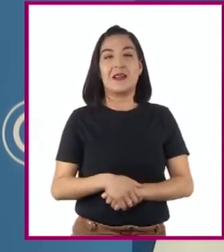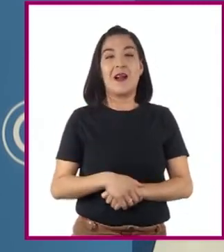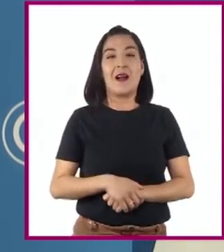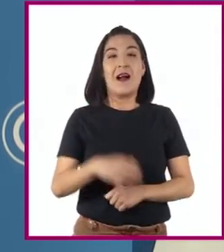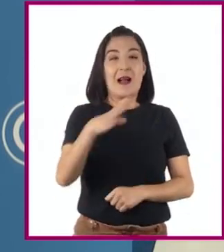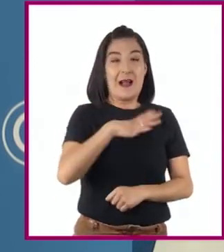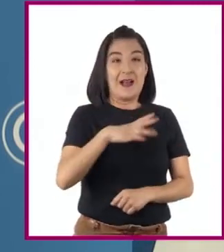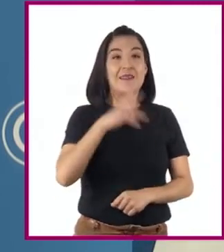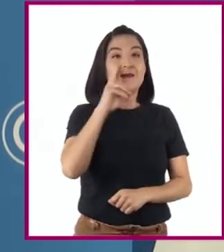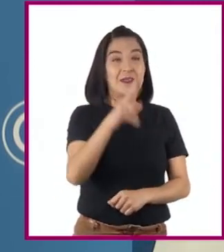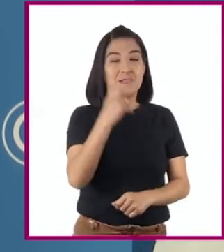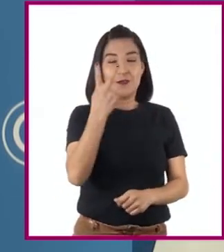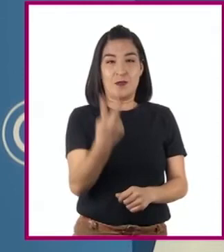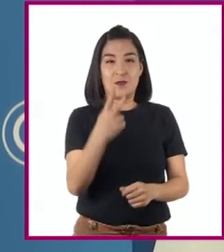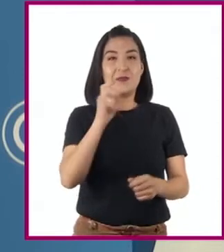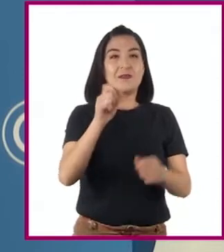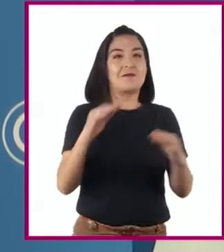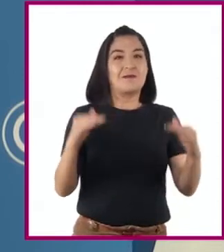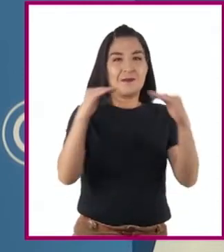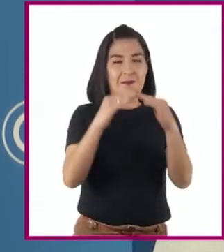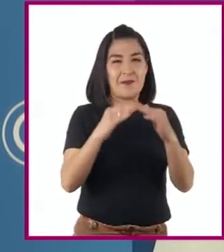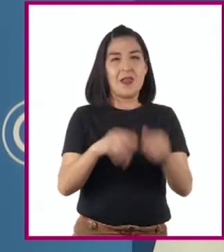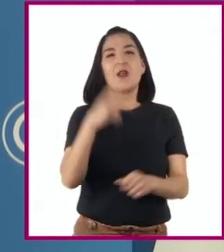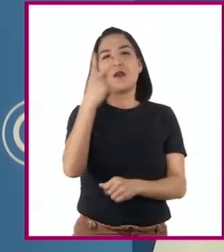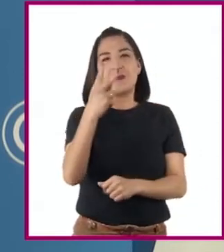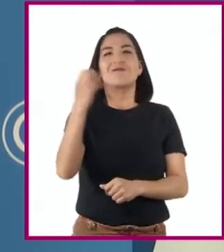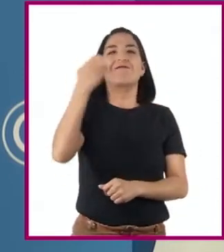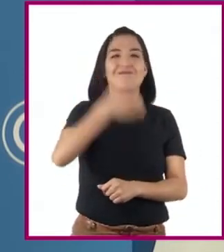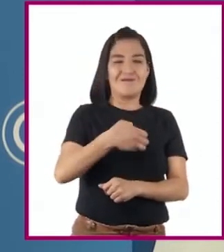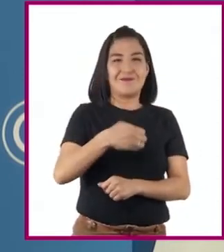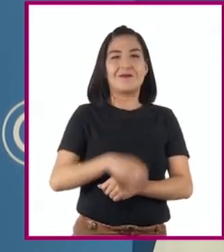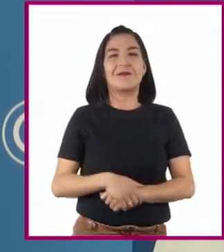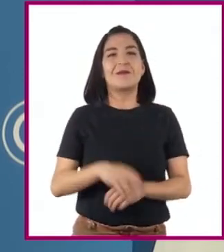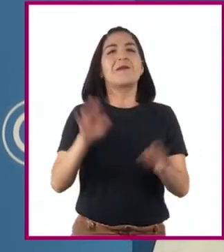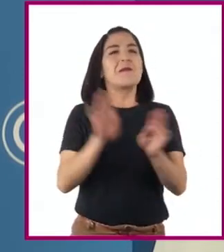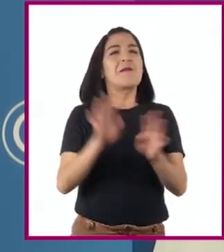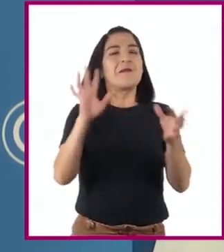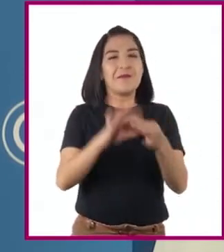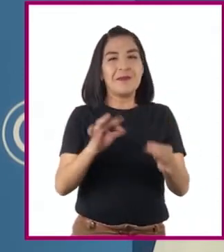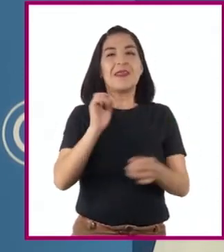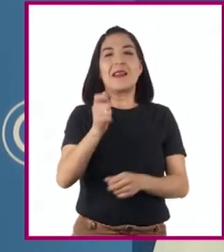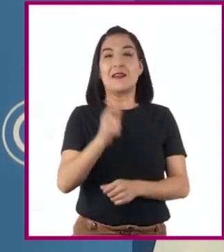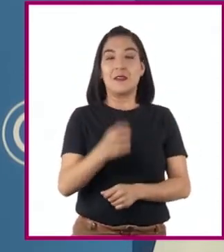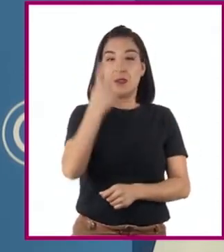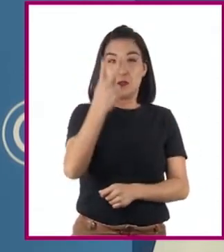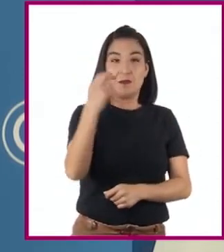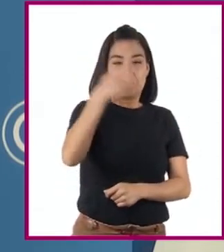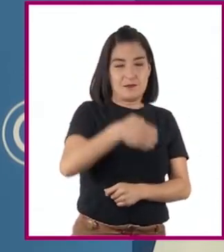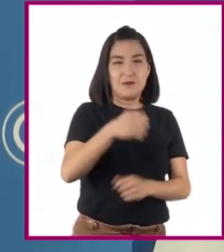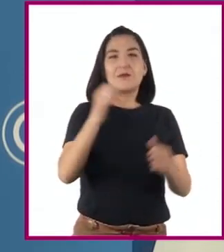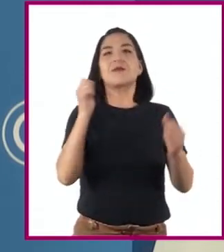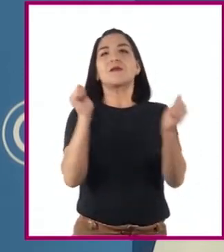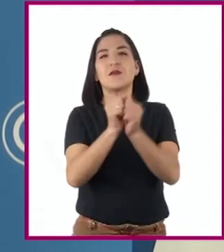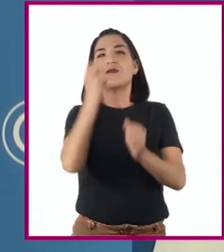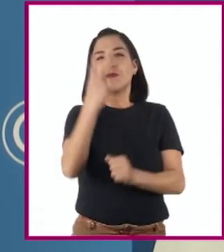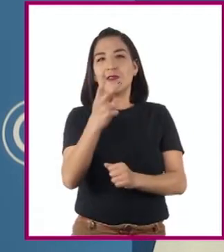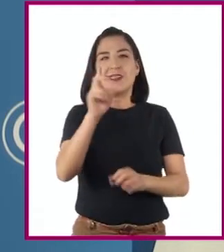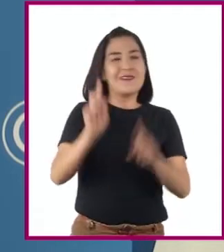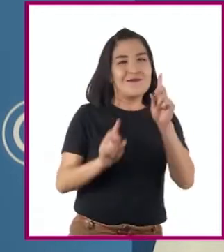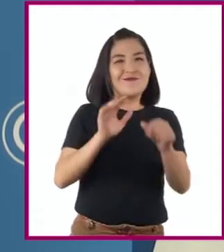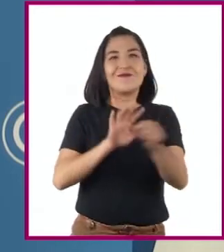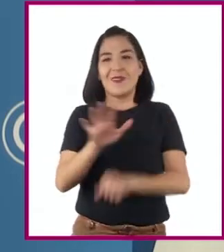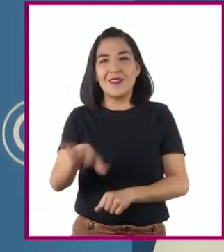dos igualdades, tendremos dos ecuaciones, es decir, dos ecuaciones con dos incógnitas en